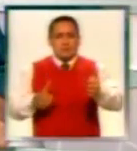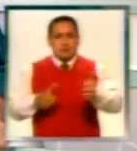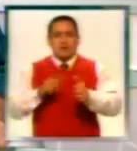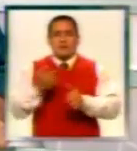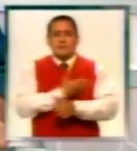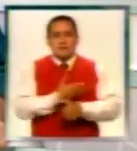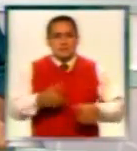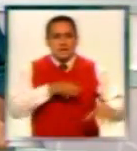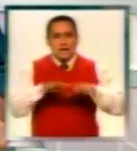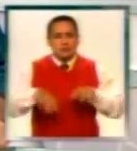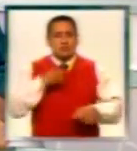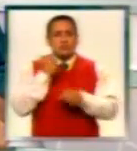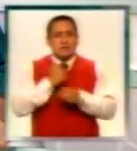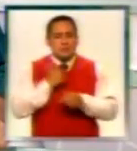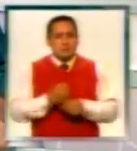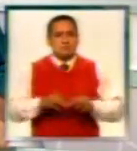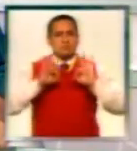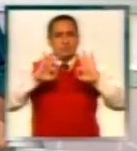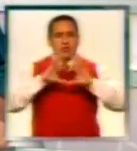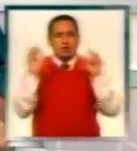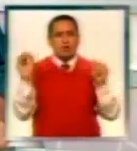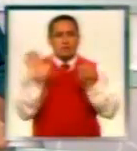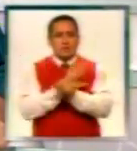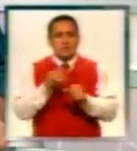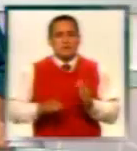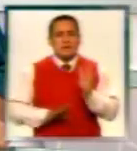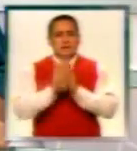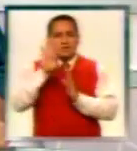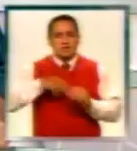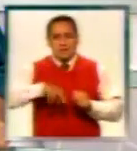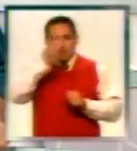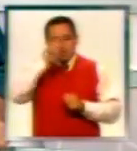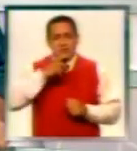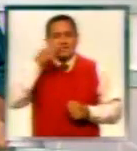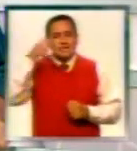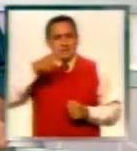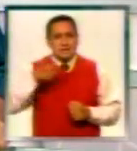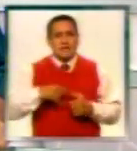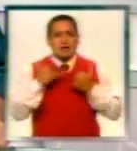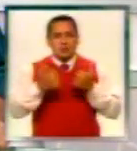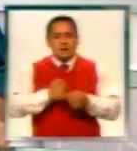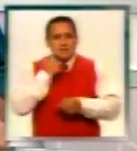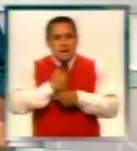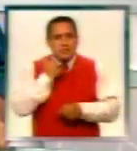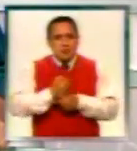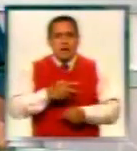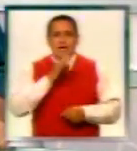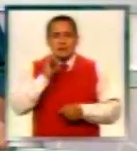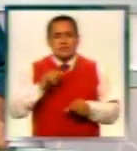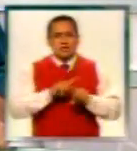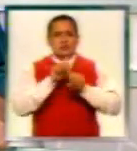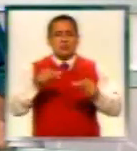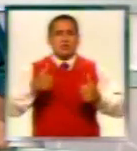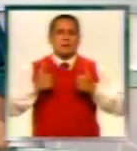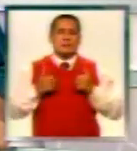ha hecho un trabajo eminentemente técnico, pues el desarrollo del Perú requiere de un presidente que actúe de esa manera, sin